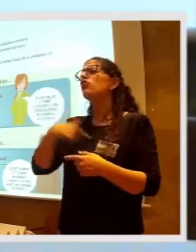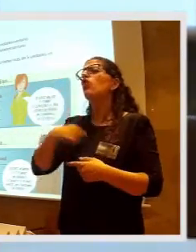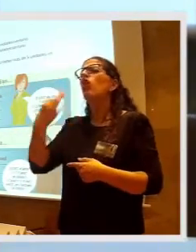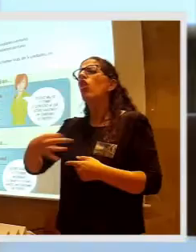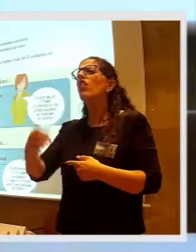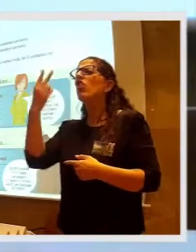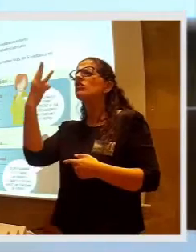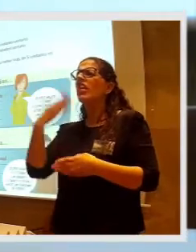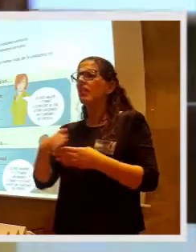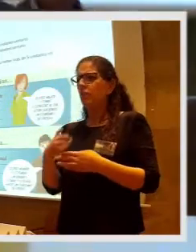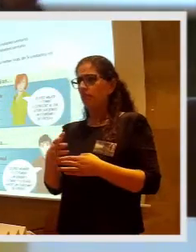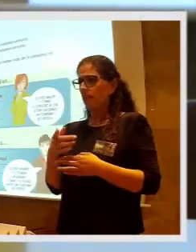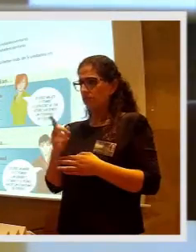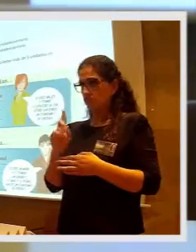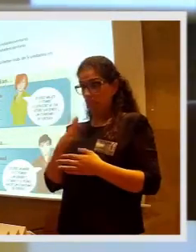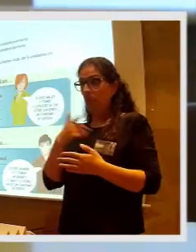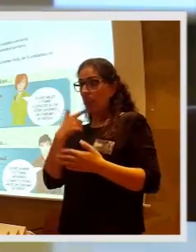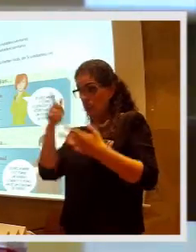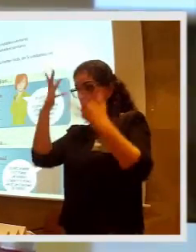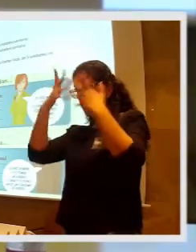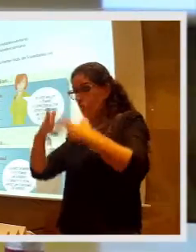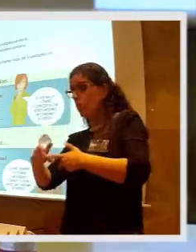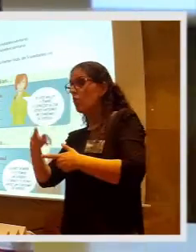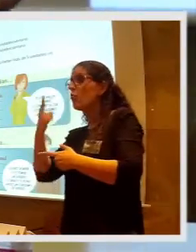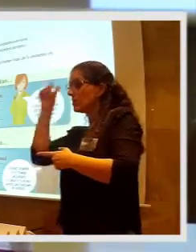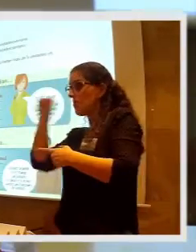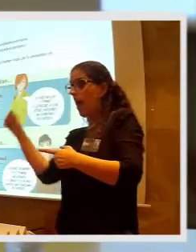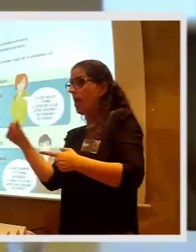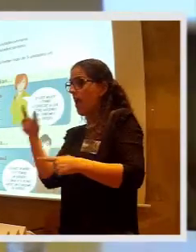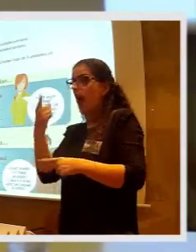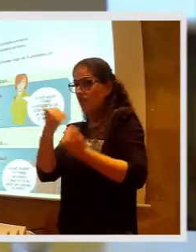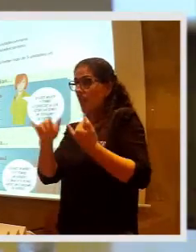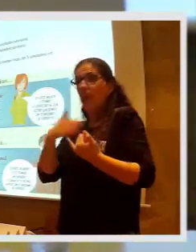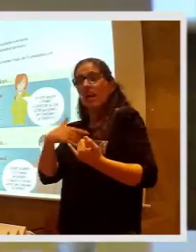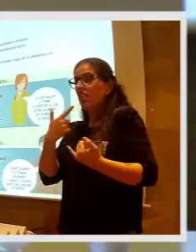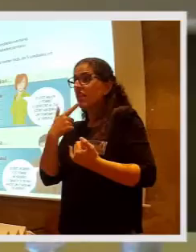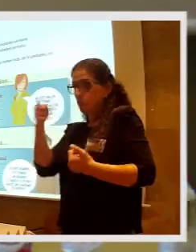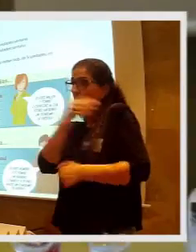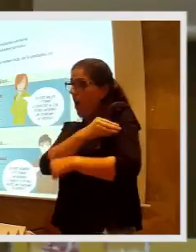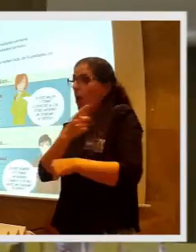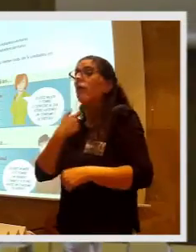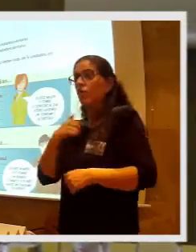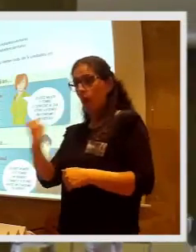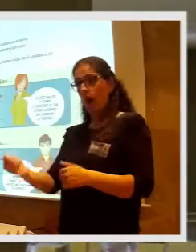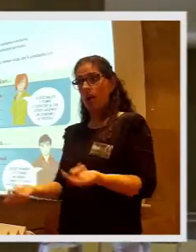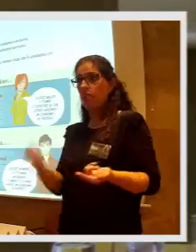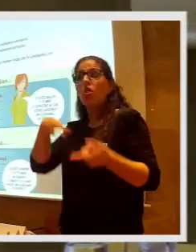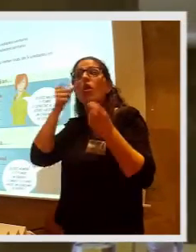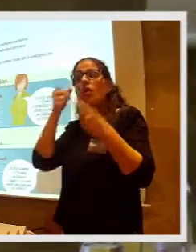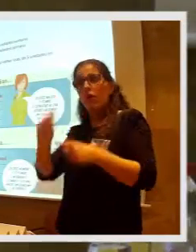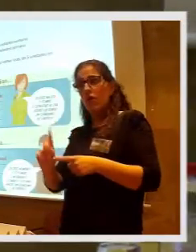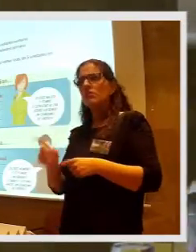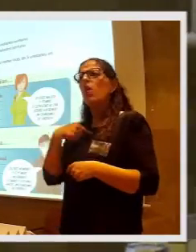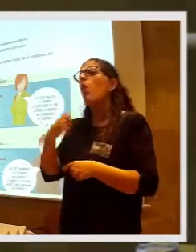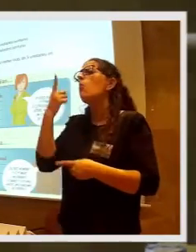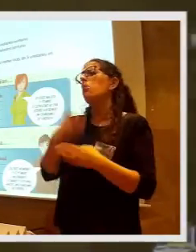o 3 cervecitas y eso ya supone 3 unidades, que multiplicado por 7 estamos hablando de 21 unidades, ¿no? Y por tanto eso ya sería un consumo abusivo de